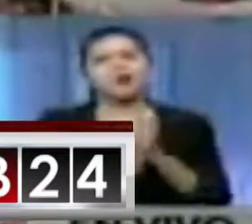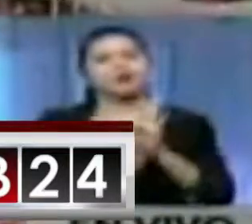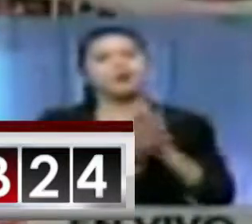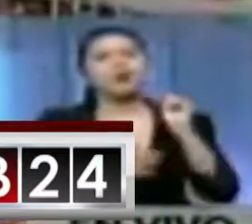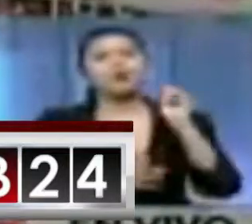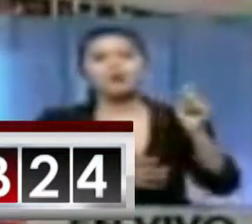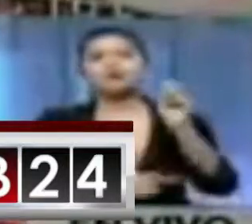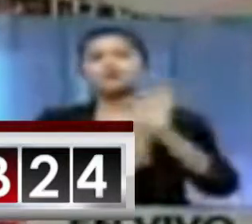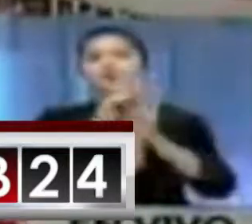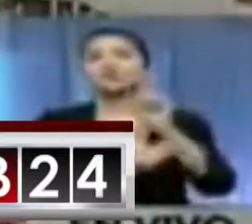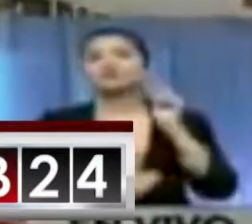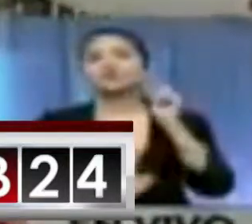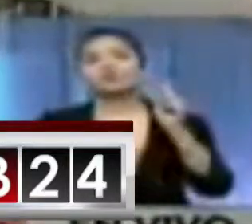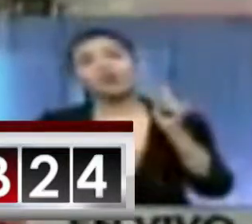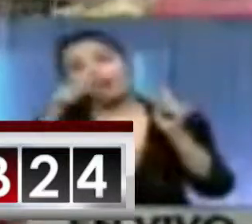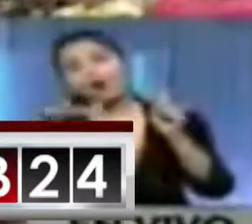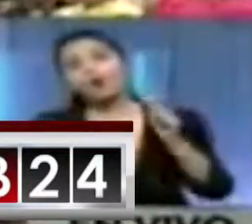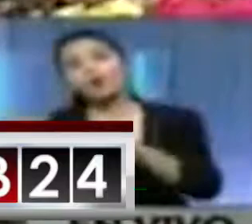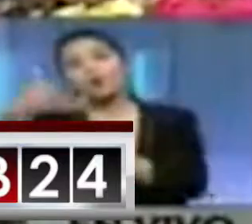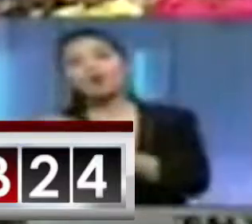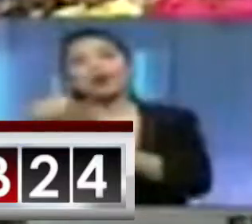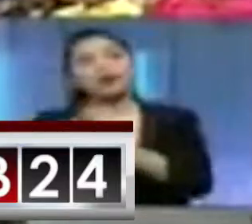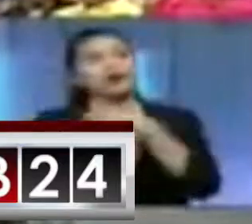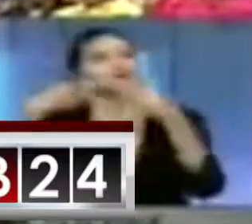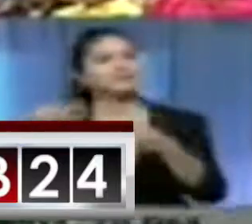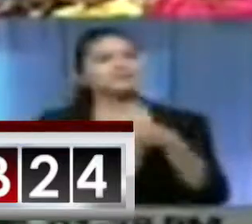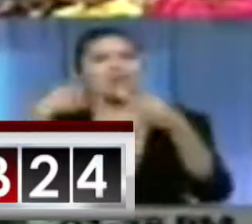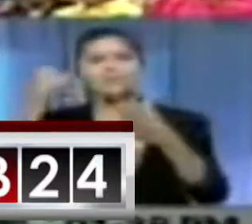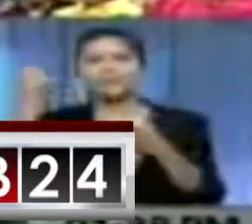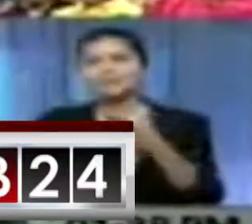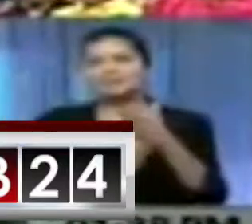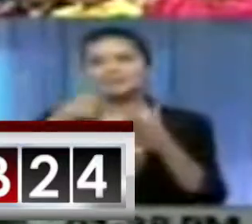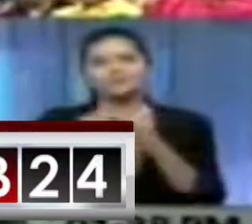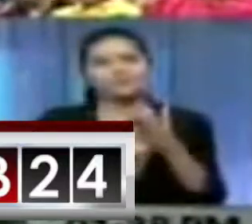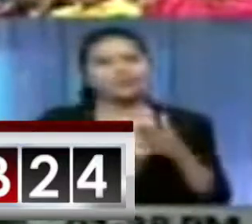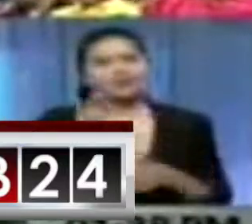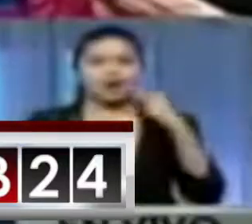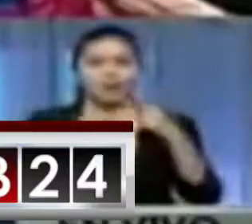la mano y con el pueblo en la calle, como lo hemos logrado.